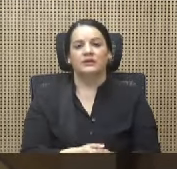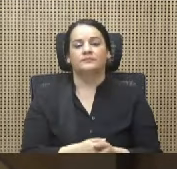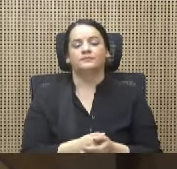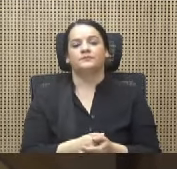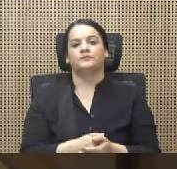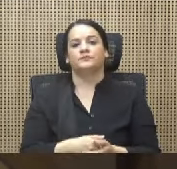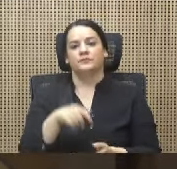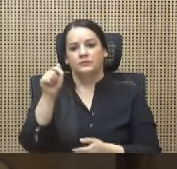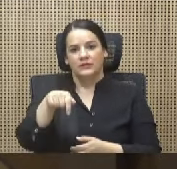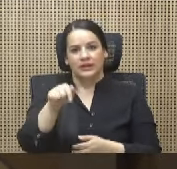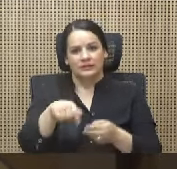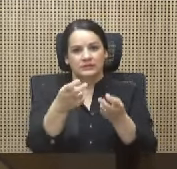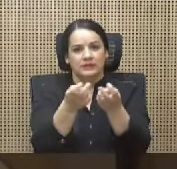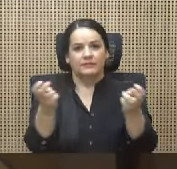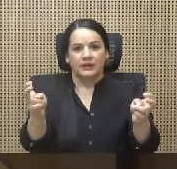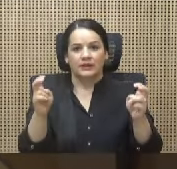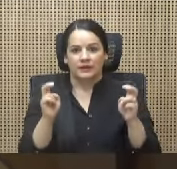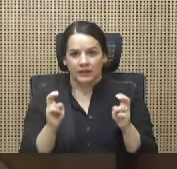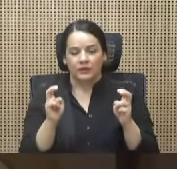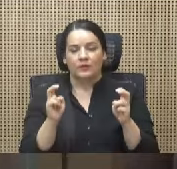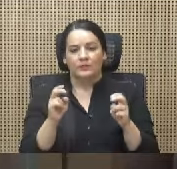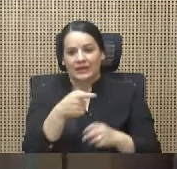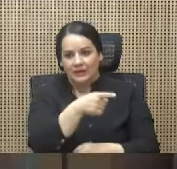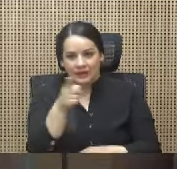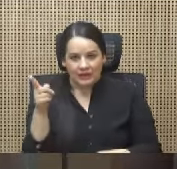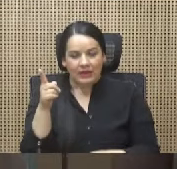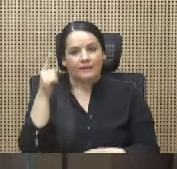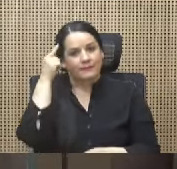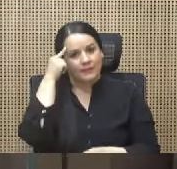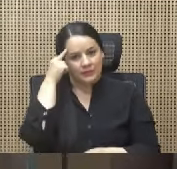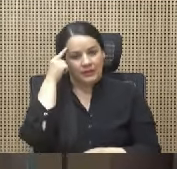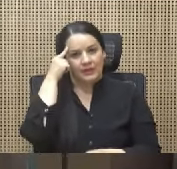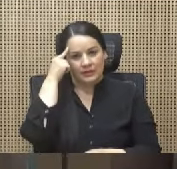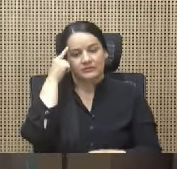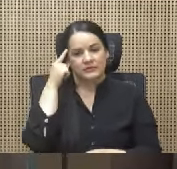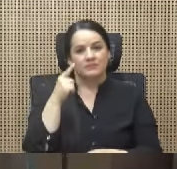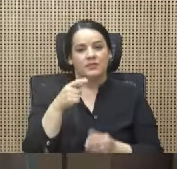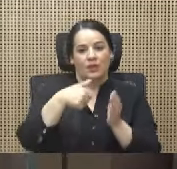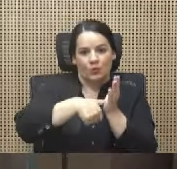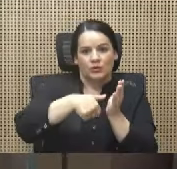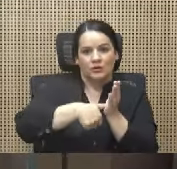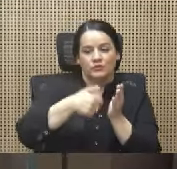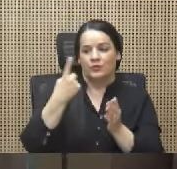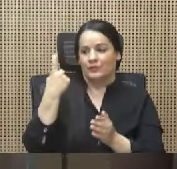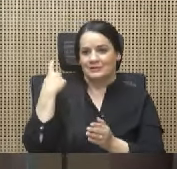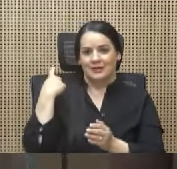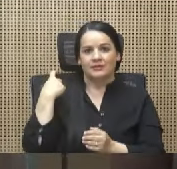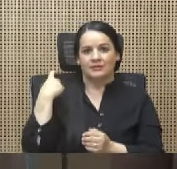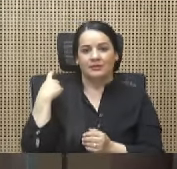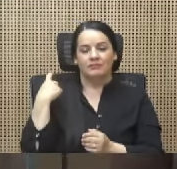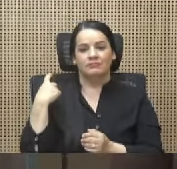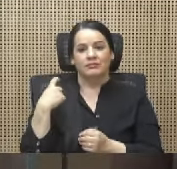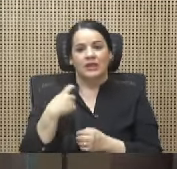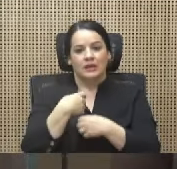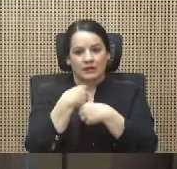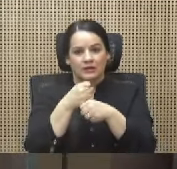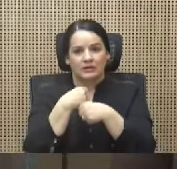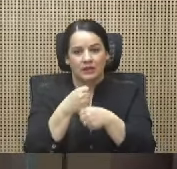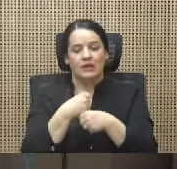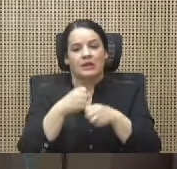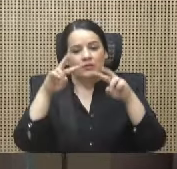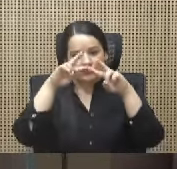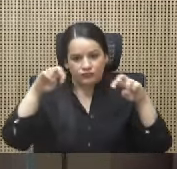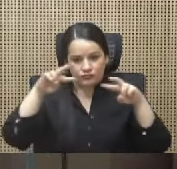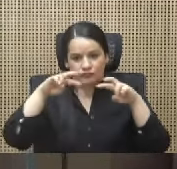a este plenario en reconsiderar la votación que se acaba de realizar, que la revisemos y que nos permitamos hacer